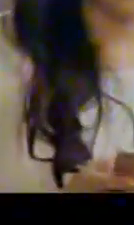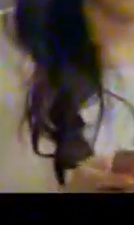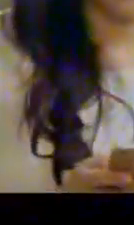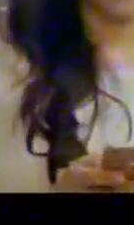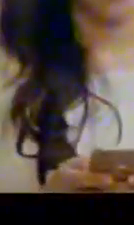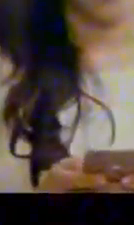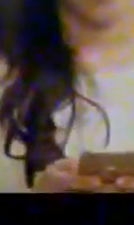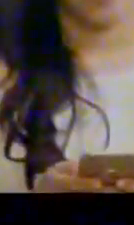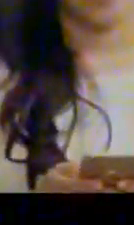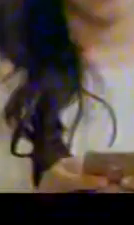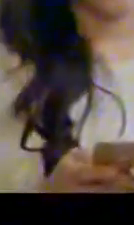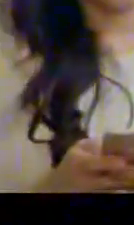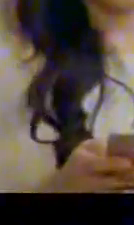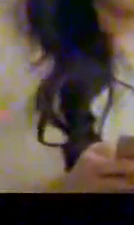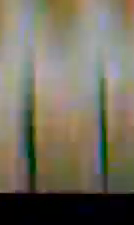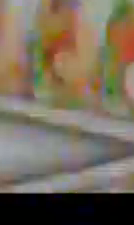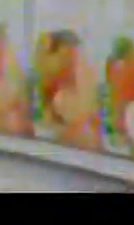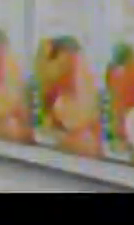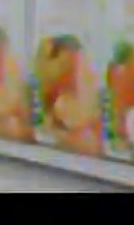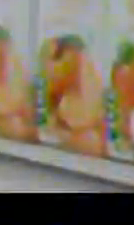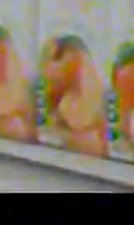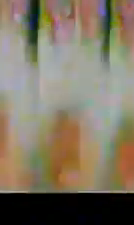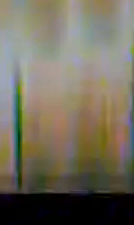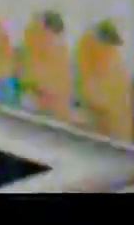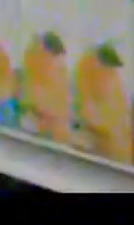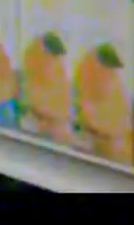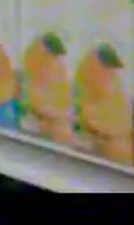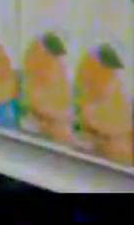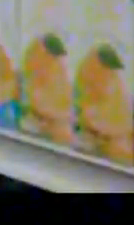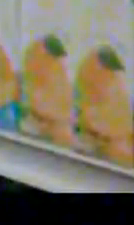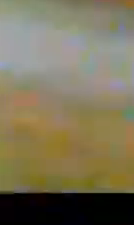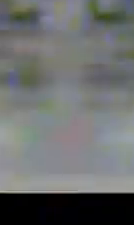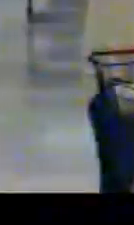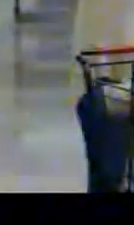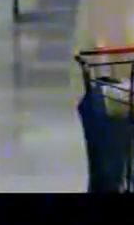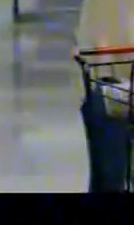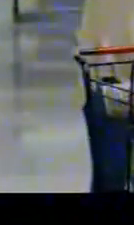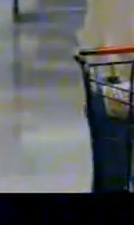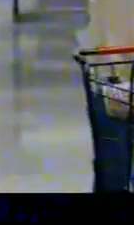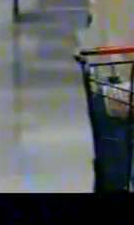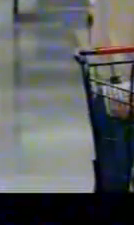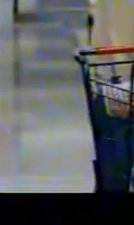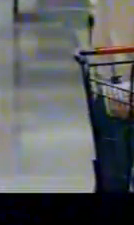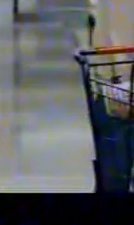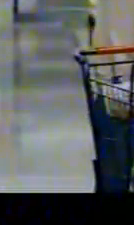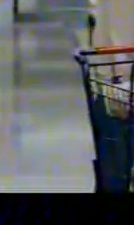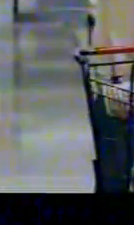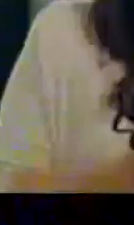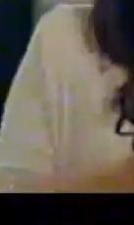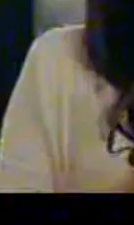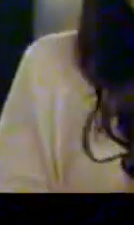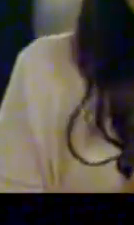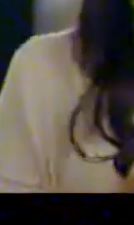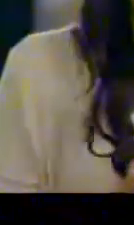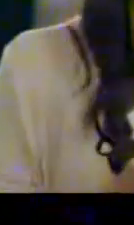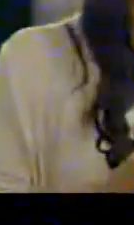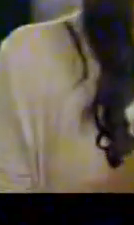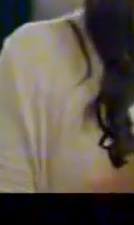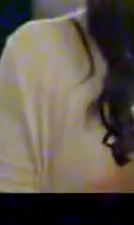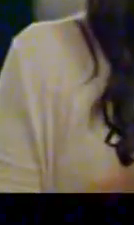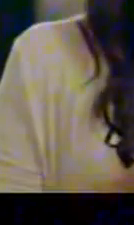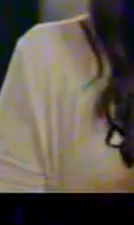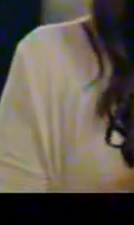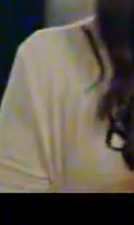decidimos entre pulp de manzana o naranja para el desayuno. voy a responderles fácil.